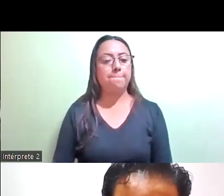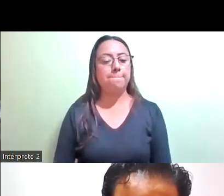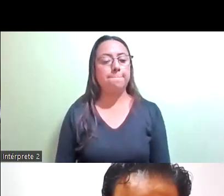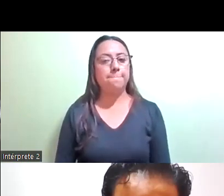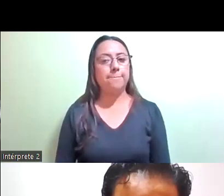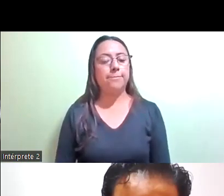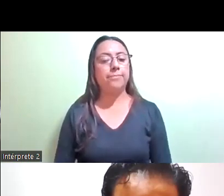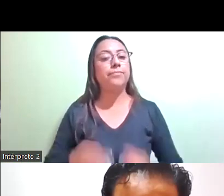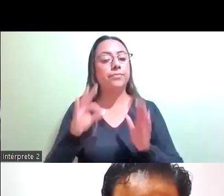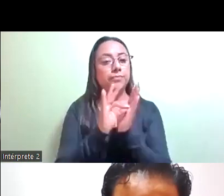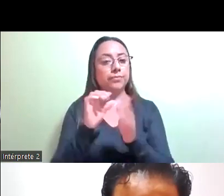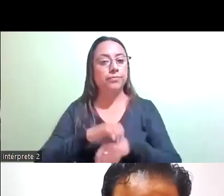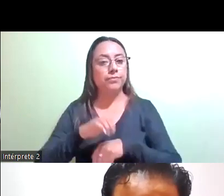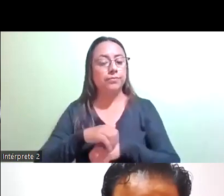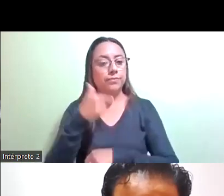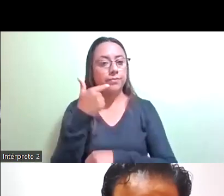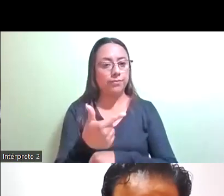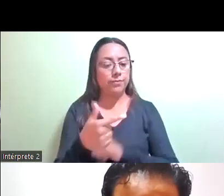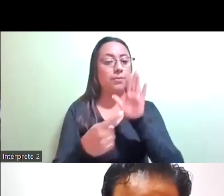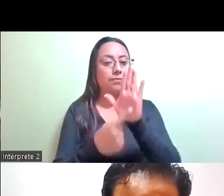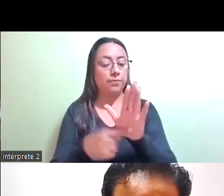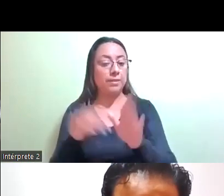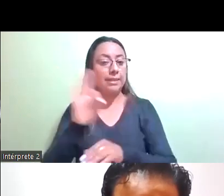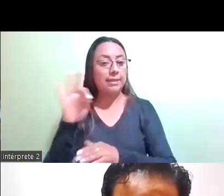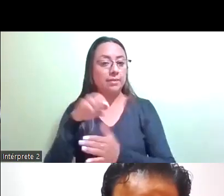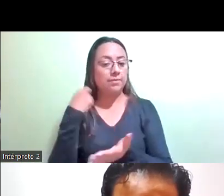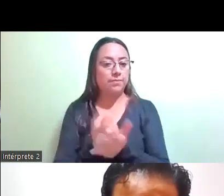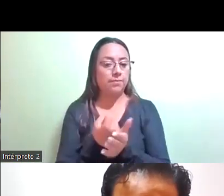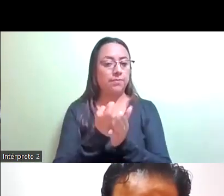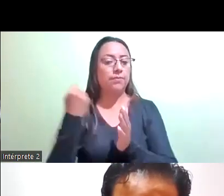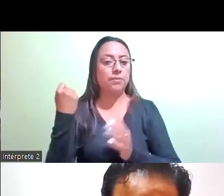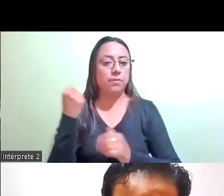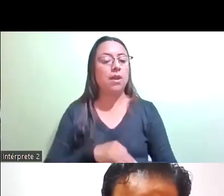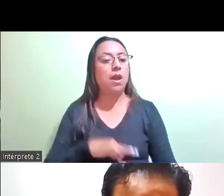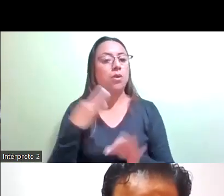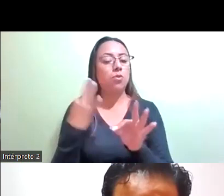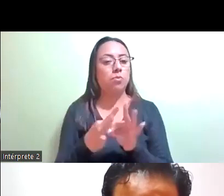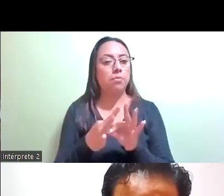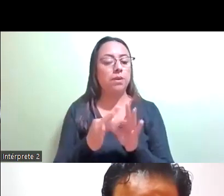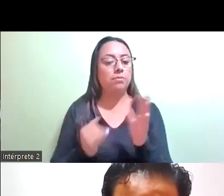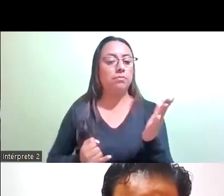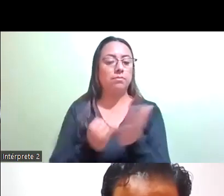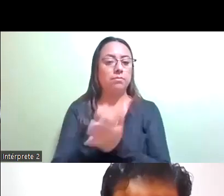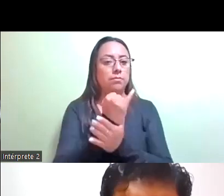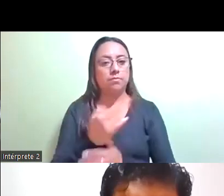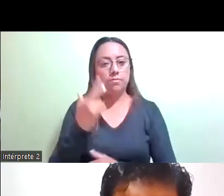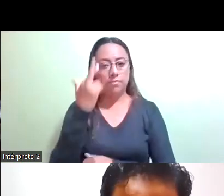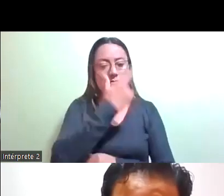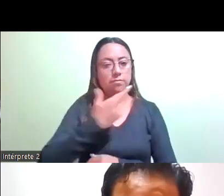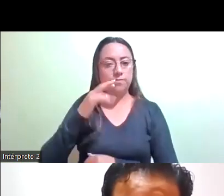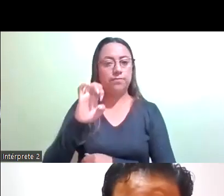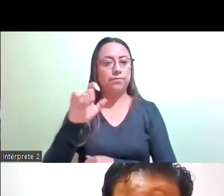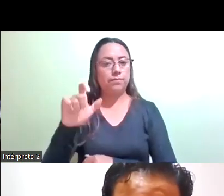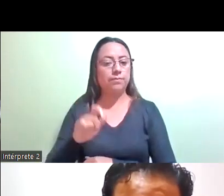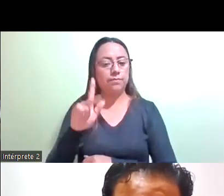Punto número 7. Presentación y en su caso aprobación al cumplimiento a la resolución del recurso de revisión del expediente